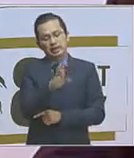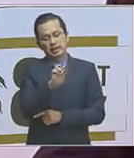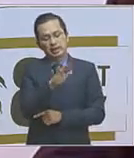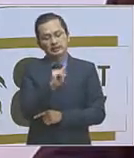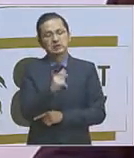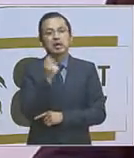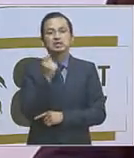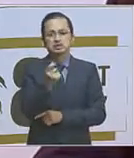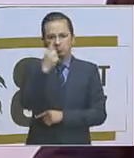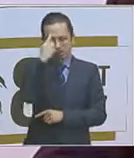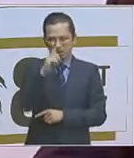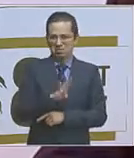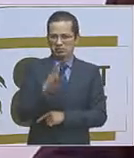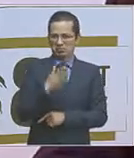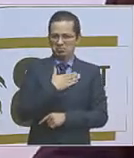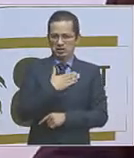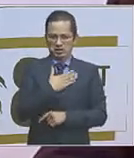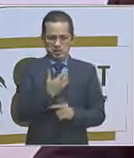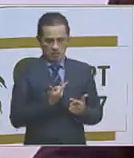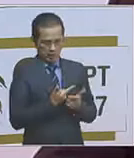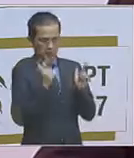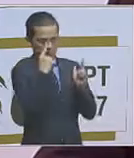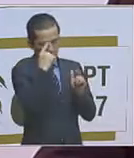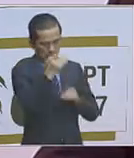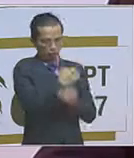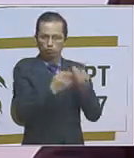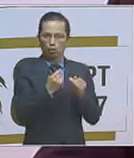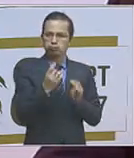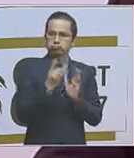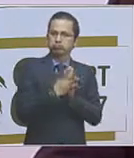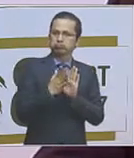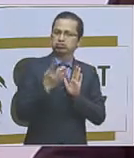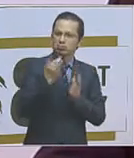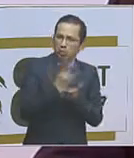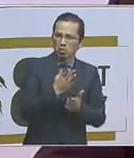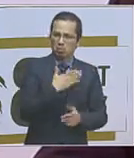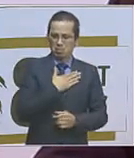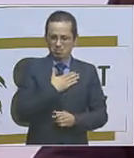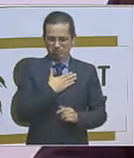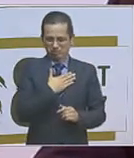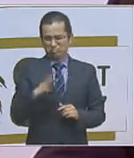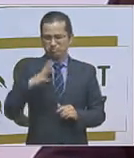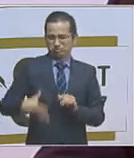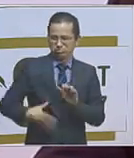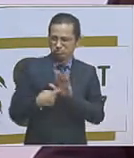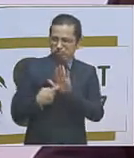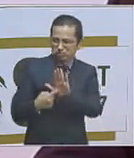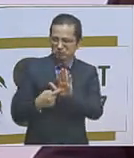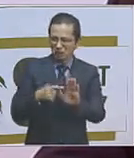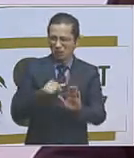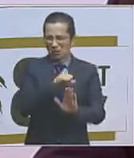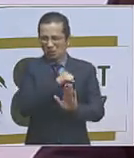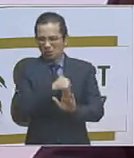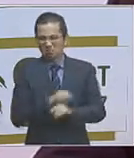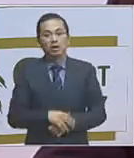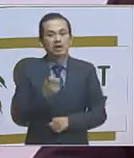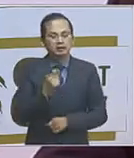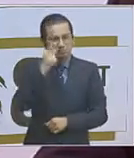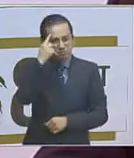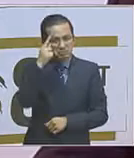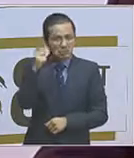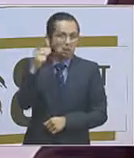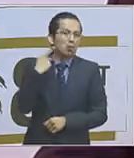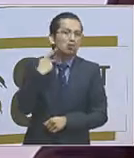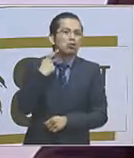democracia que se caracteriza por el egoísmo y el carácter auto referencial los políticos se transforman en